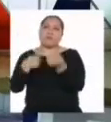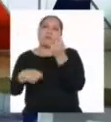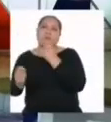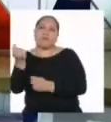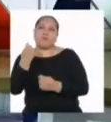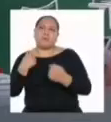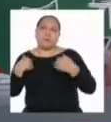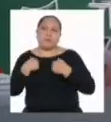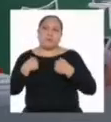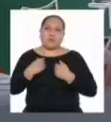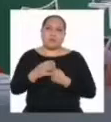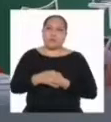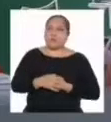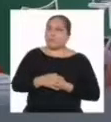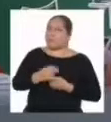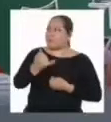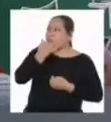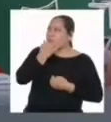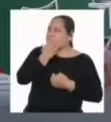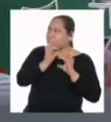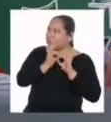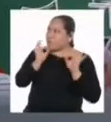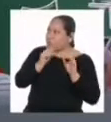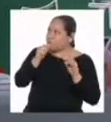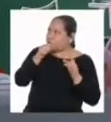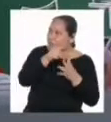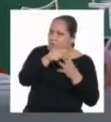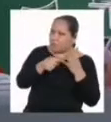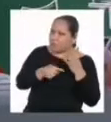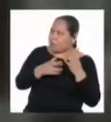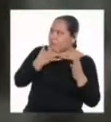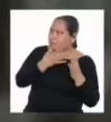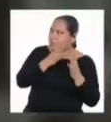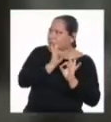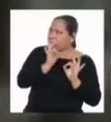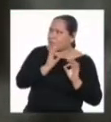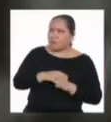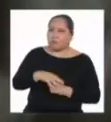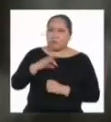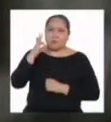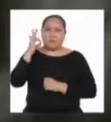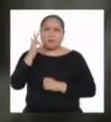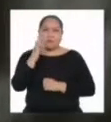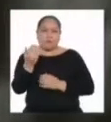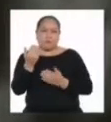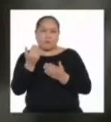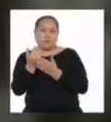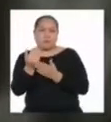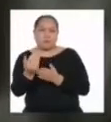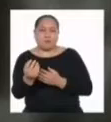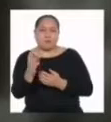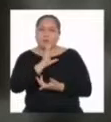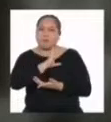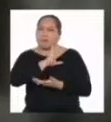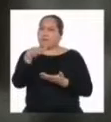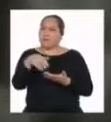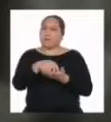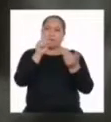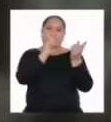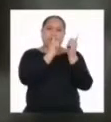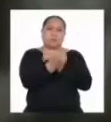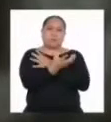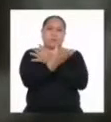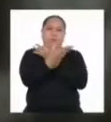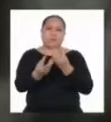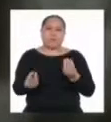entre otras. ¿Y qué pasará si no hacemos nada contra estas actividades? En un futuro no muy lejano todo será distinto.